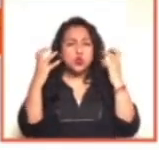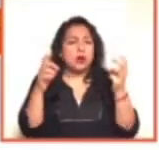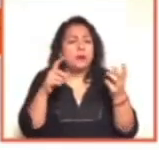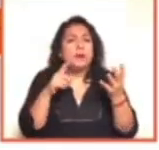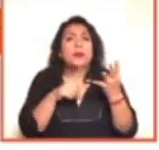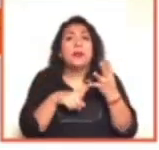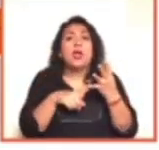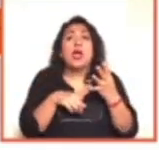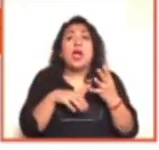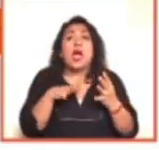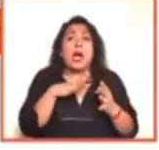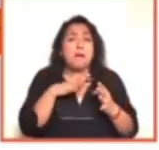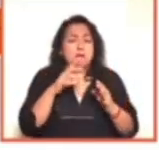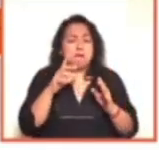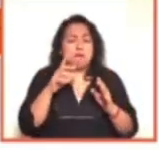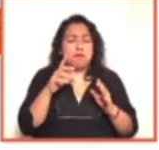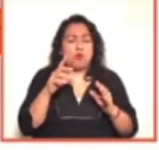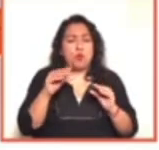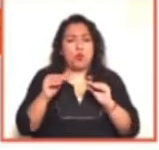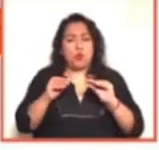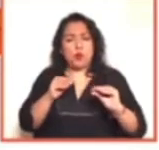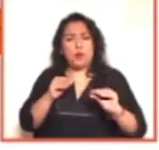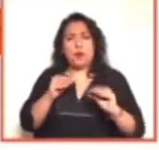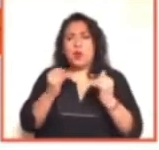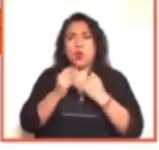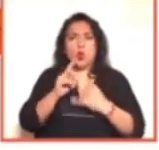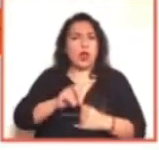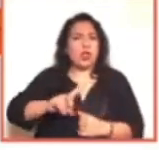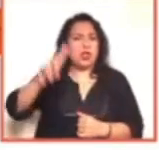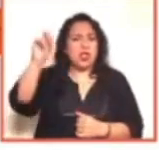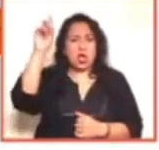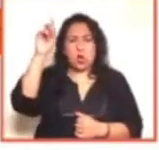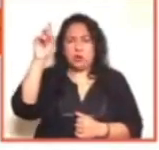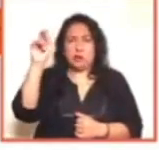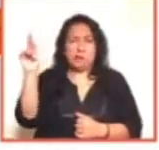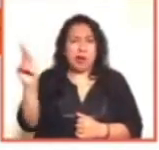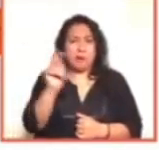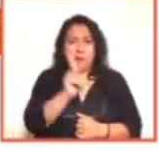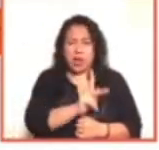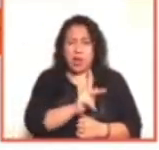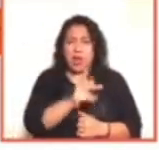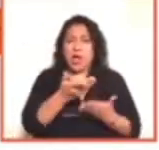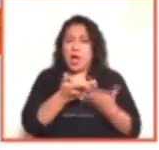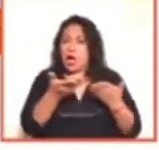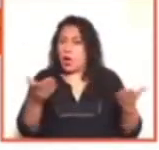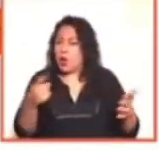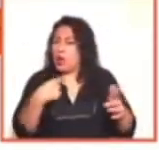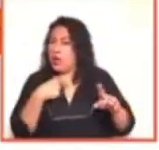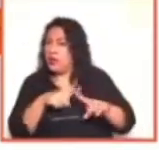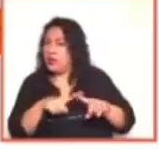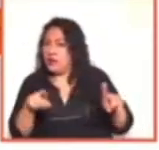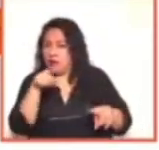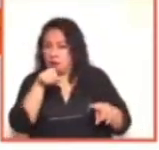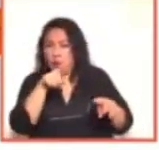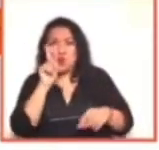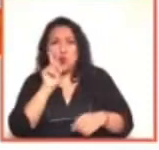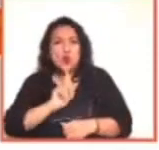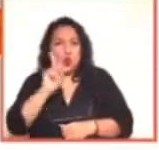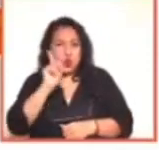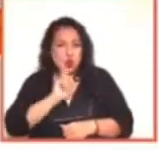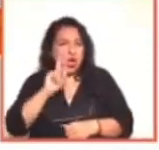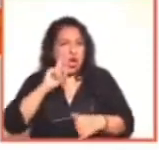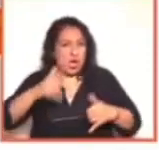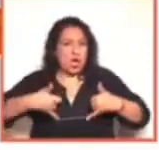y toma la misma postura que estas diosas Tem. Y en este caso lo que tenemos es que esta mujer, que era muy